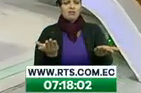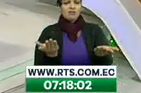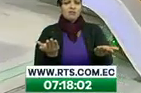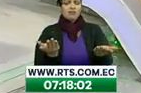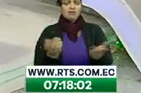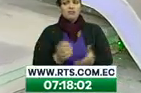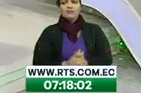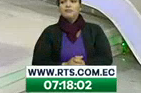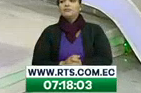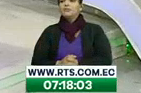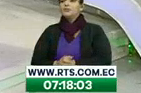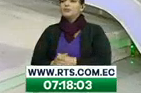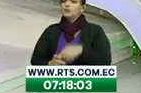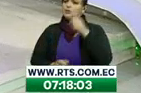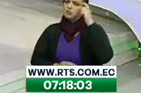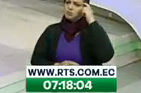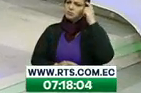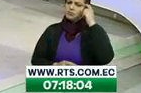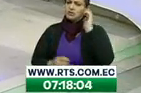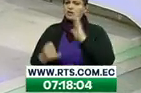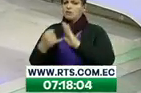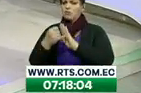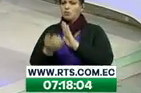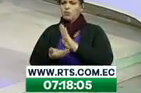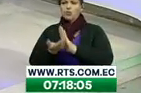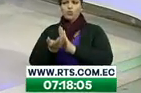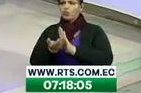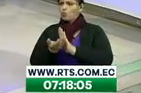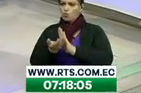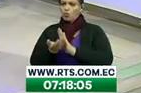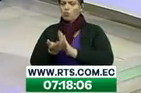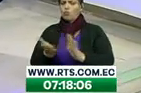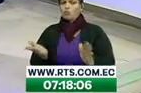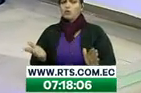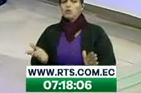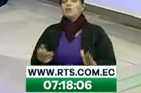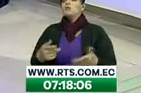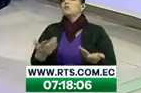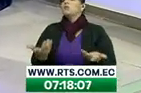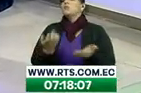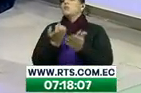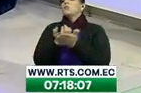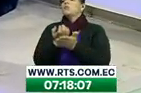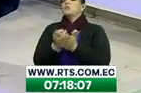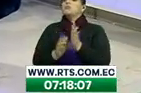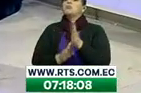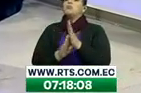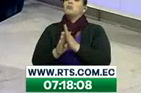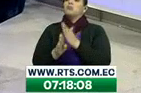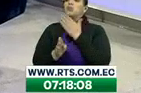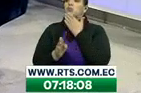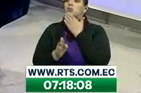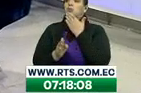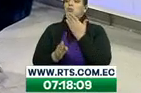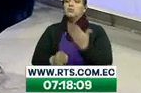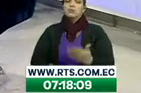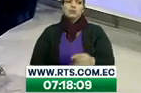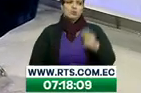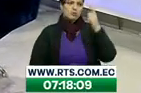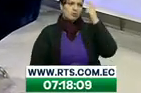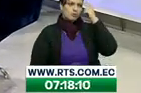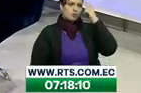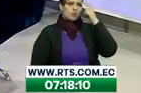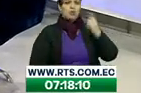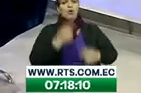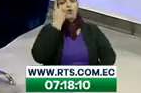se puede dinamizar la economía a través de esa reforma tributaria? Yo creo que el gobierno le tiene que apostar a un ajuste,